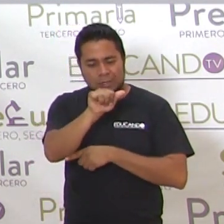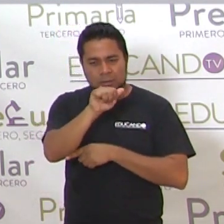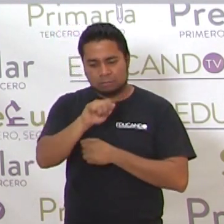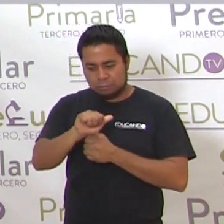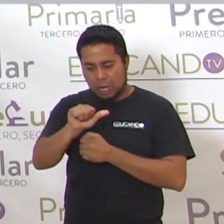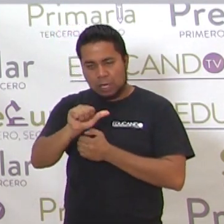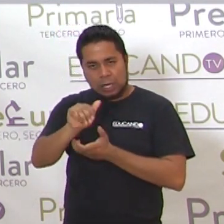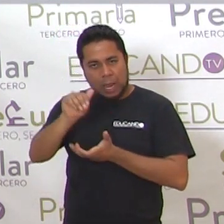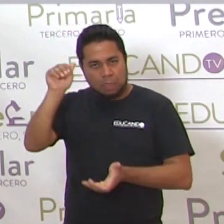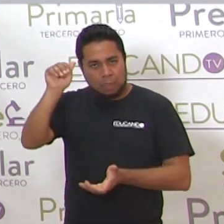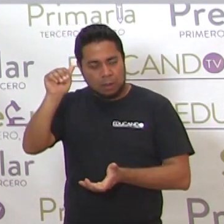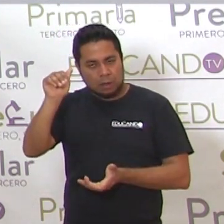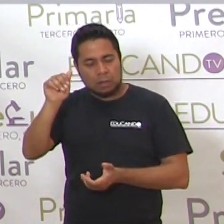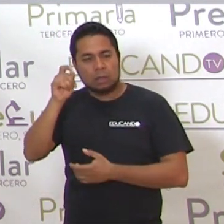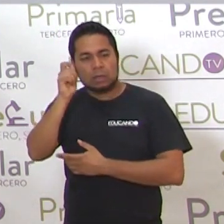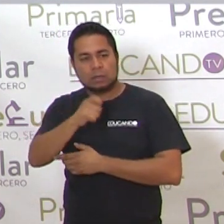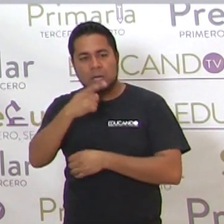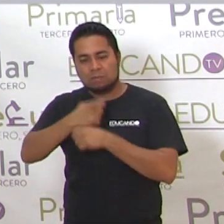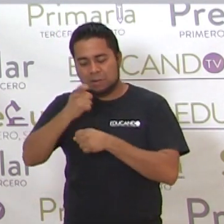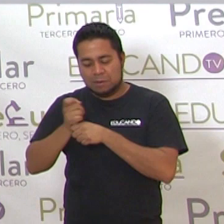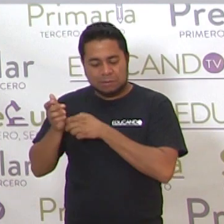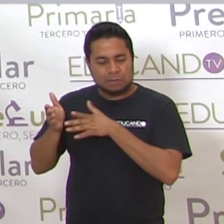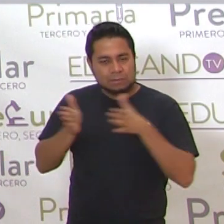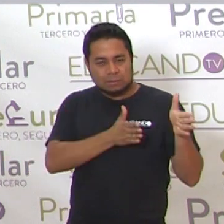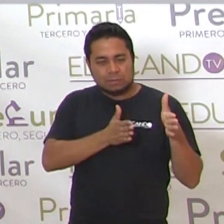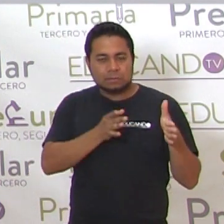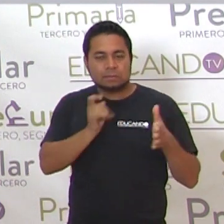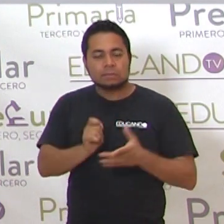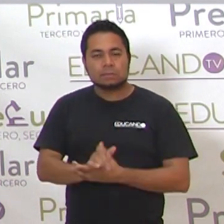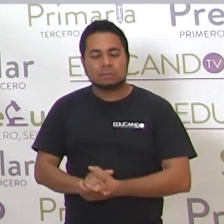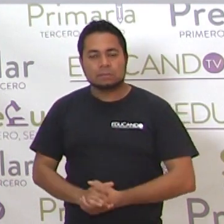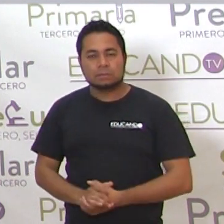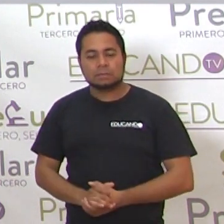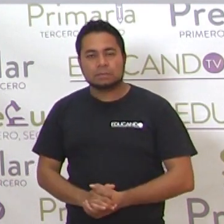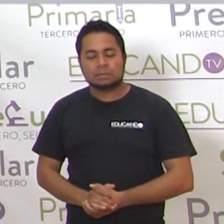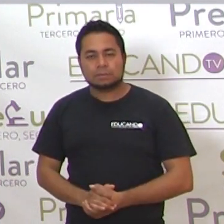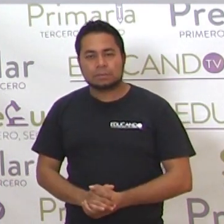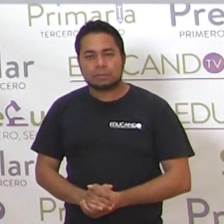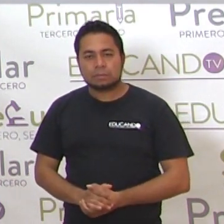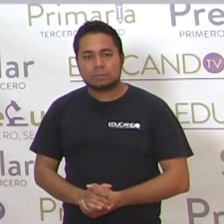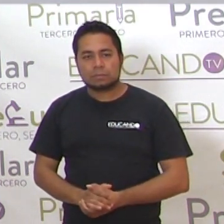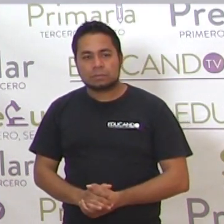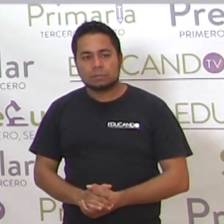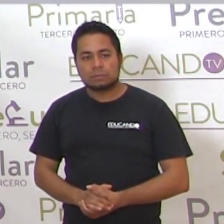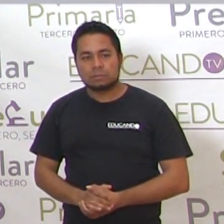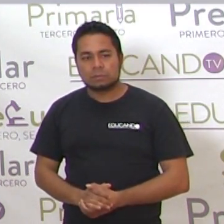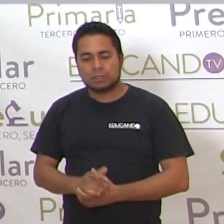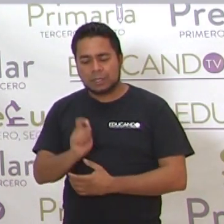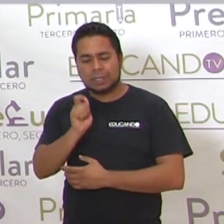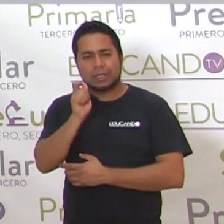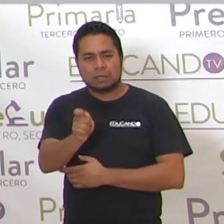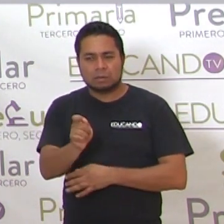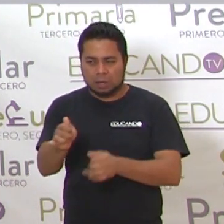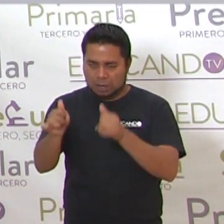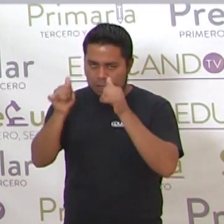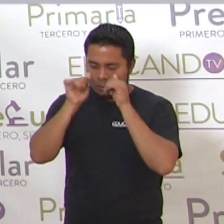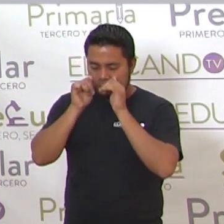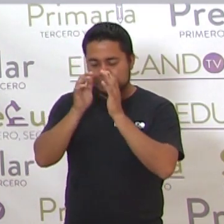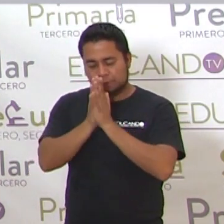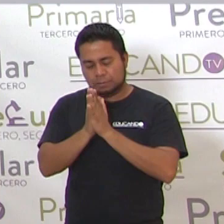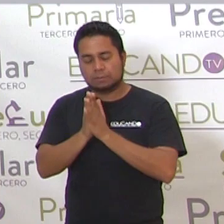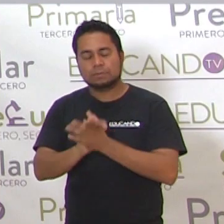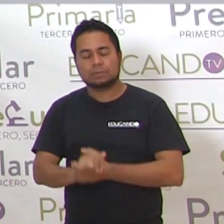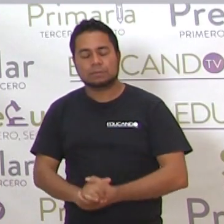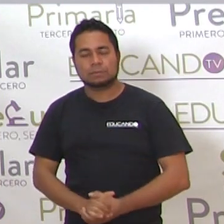que tenemos acá que es el primero se refiere a lo siguiente mucha atención es